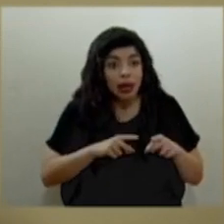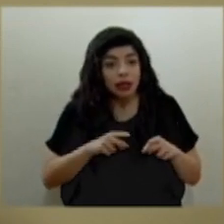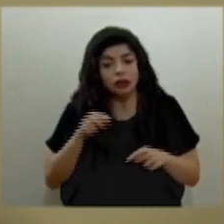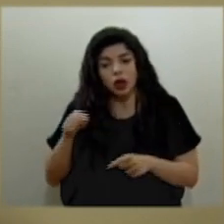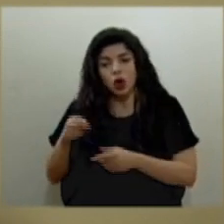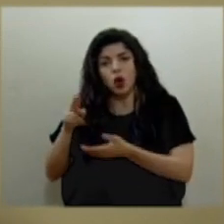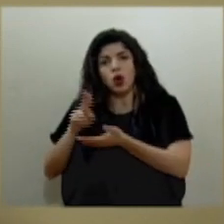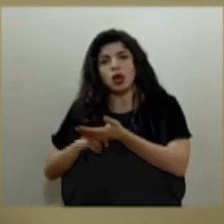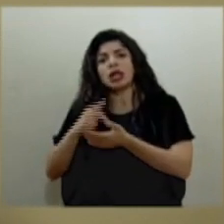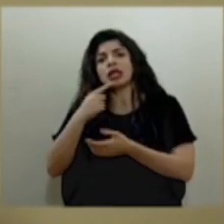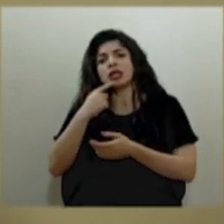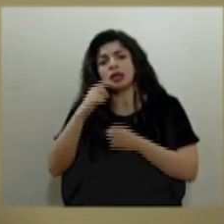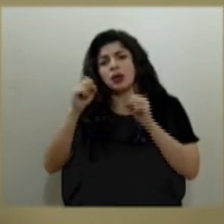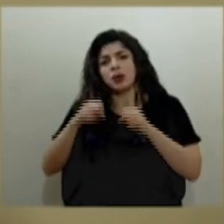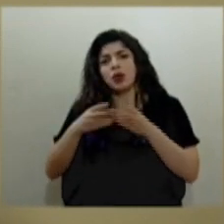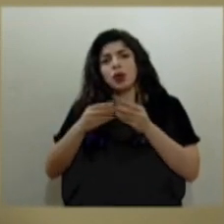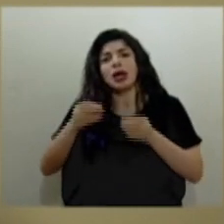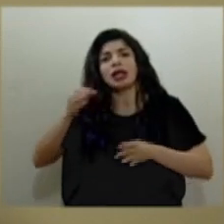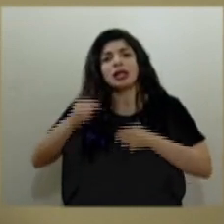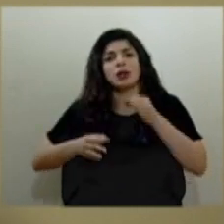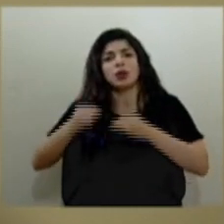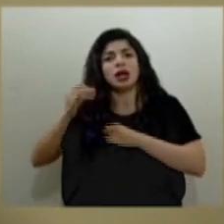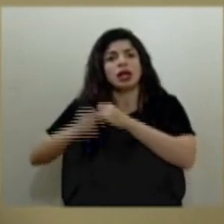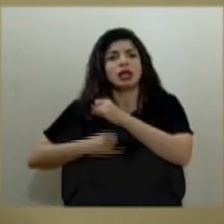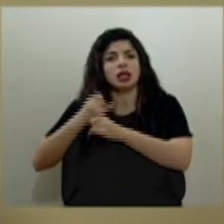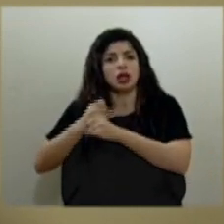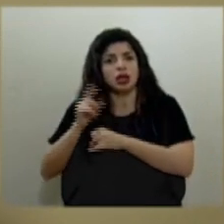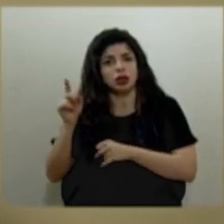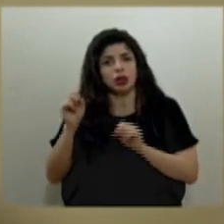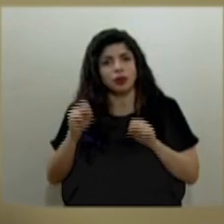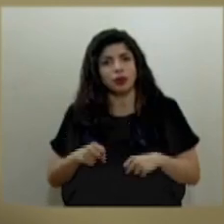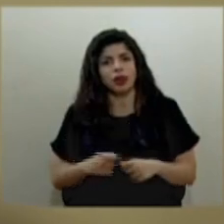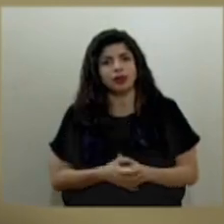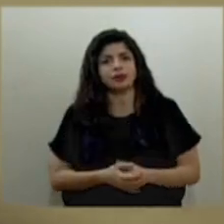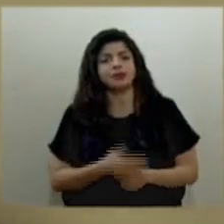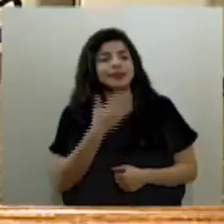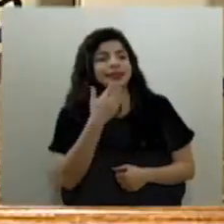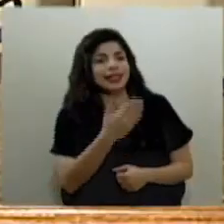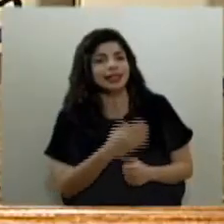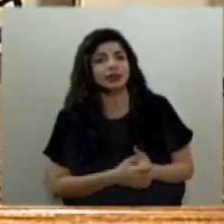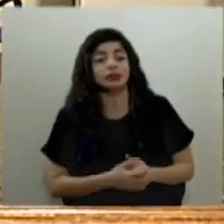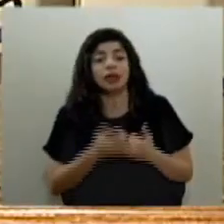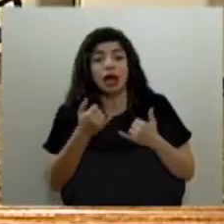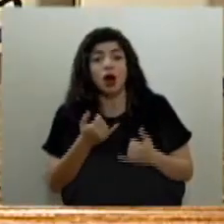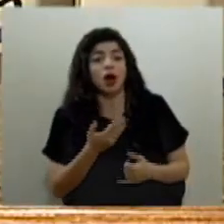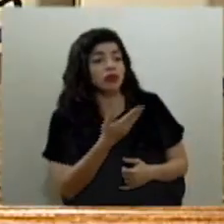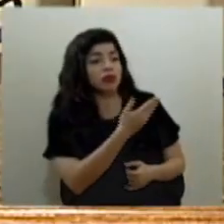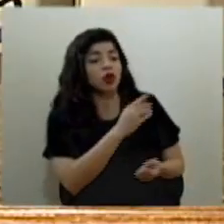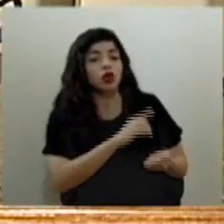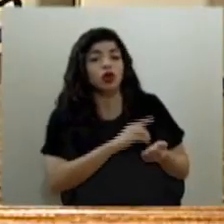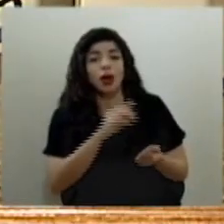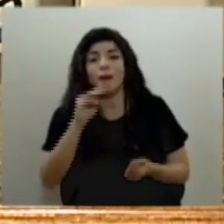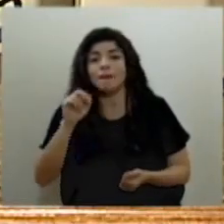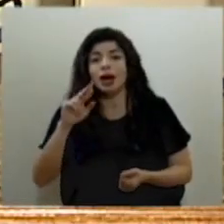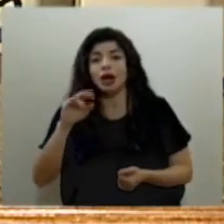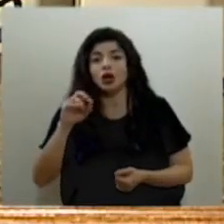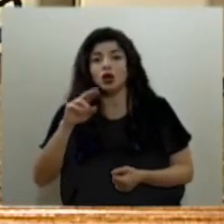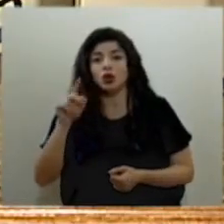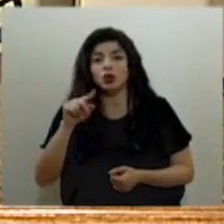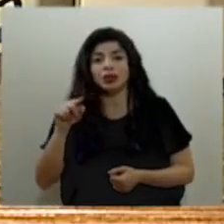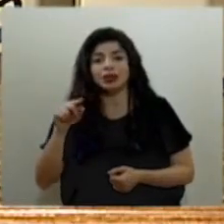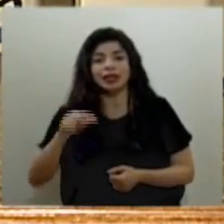el contrato, se resuelve en tribunales arbitrales internacionales. Okay. Gracias. Continuamos con el doctor Mario Ruiz, gerente médico de la